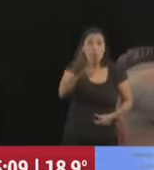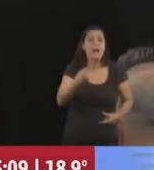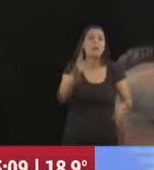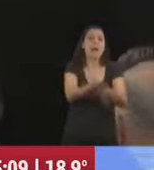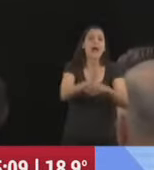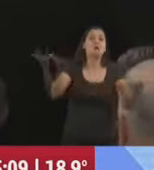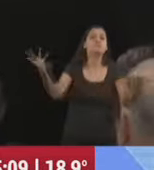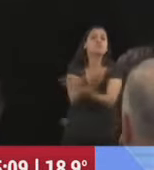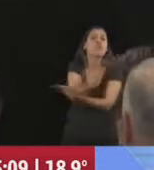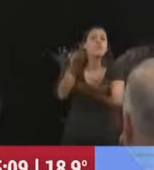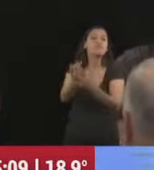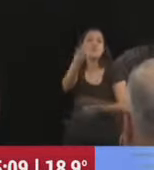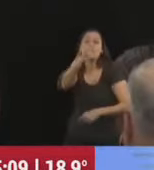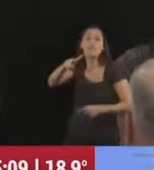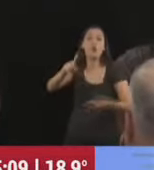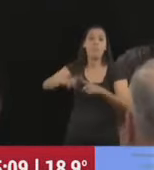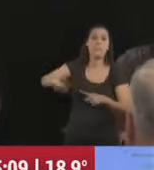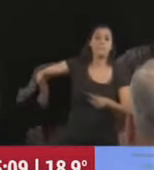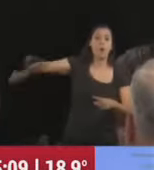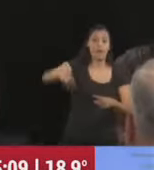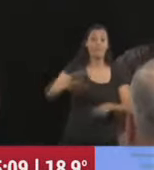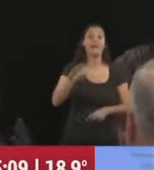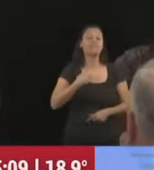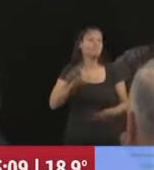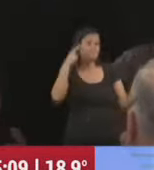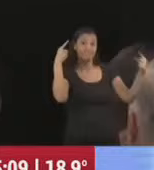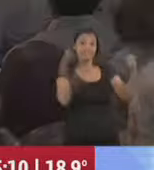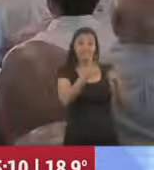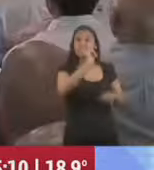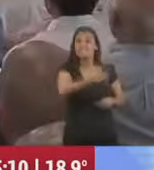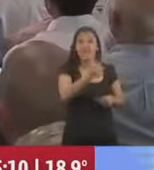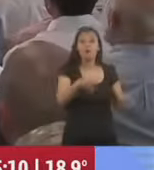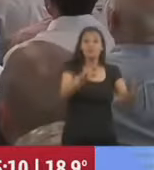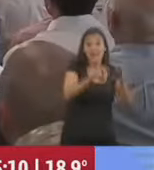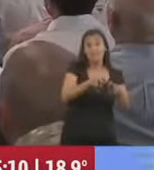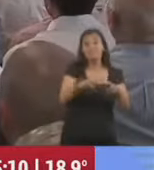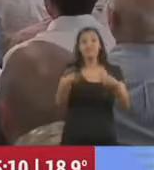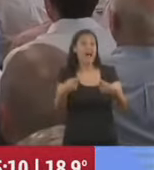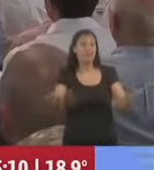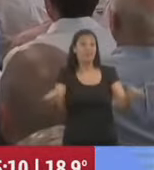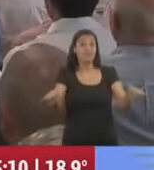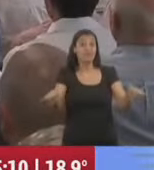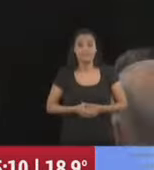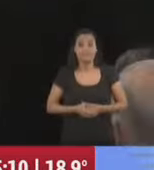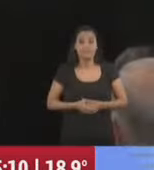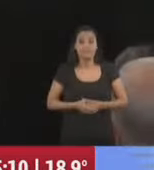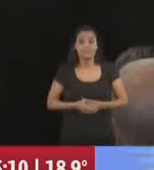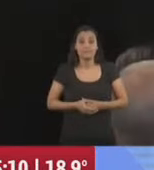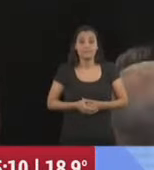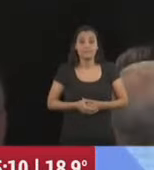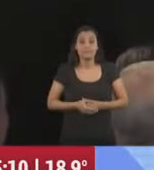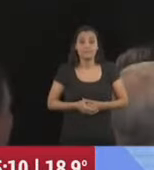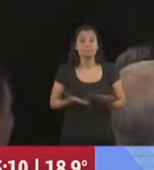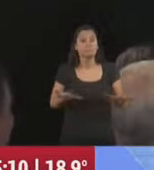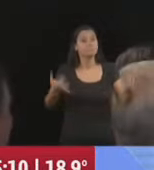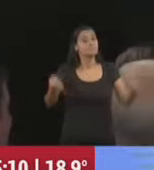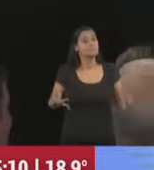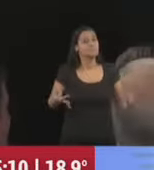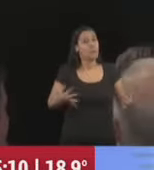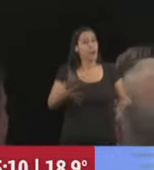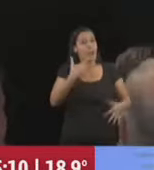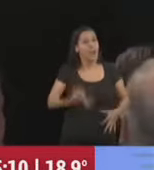imagínese, hay que arreglarse, hay que ajustarse. Y claro. Pero nosotros acá tenemos un gobierno austero,